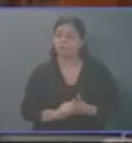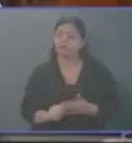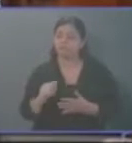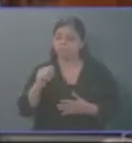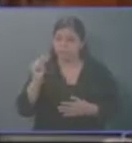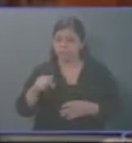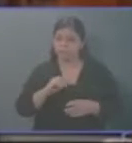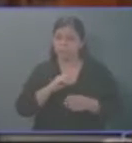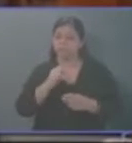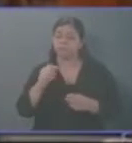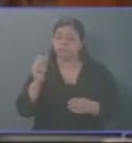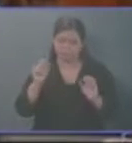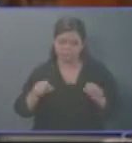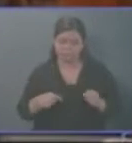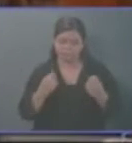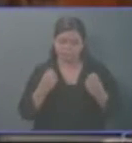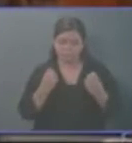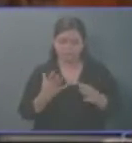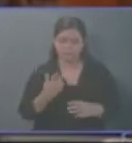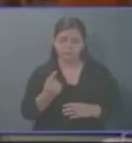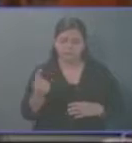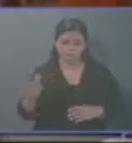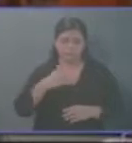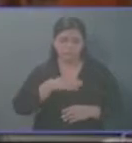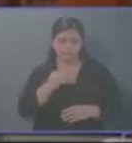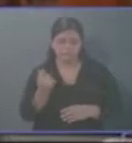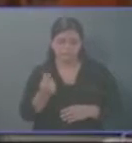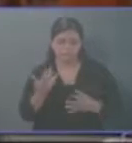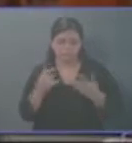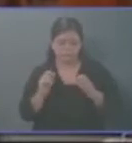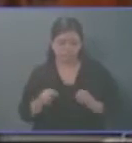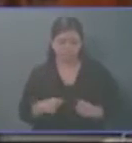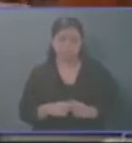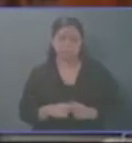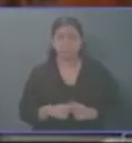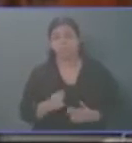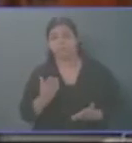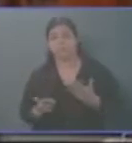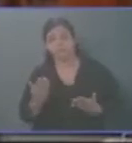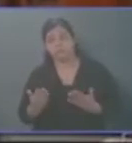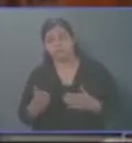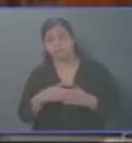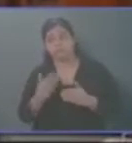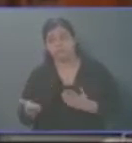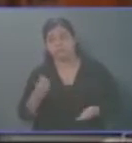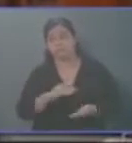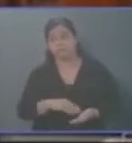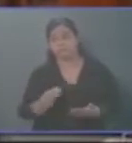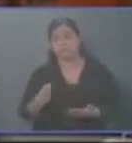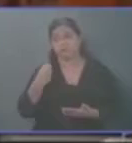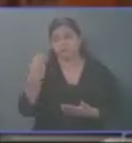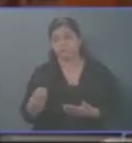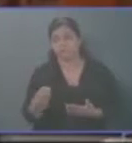es muy pertinente que muchos que tienen su ahorro puedan acceder, ya sea que luego tengan que devolverla o se les